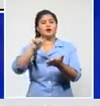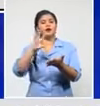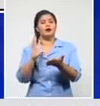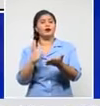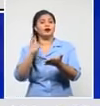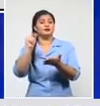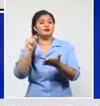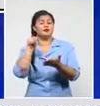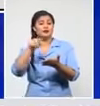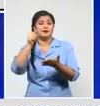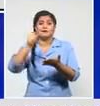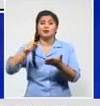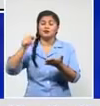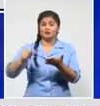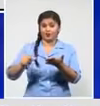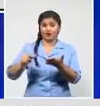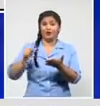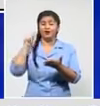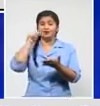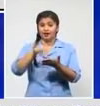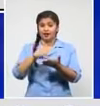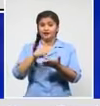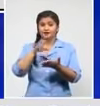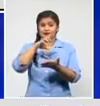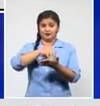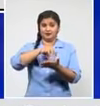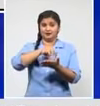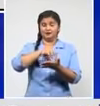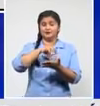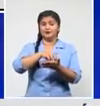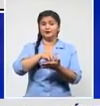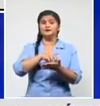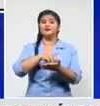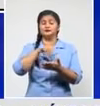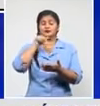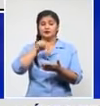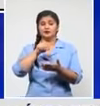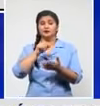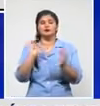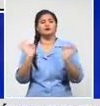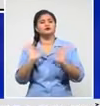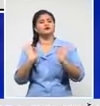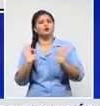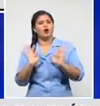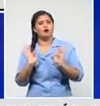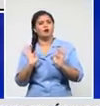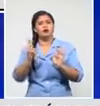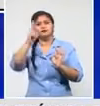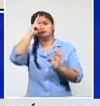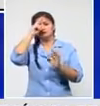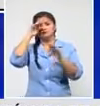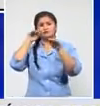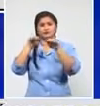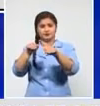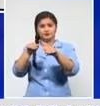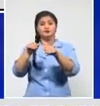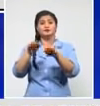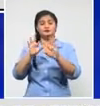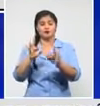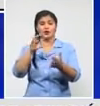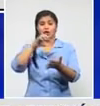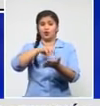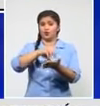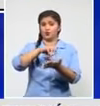casos que realmente se encuentran concentrados en una institución, no